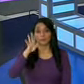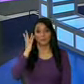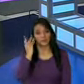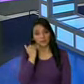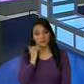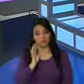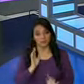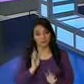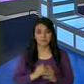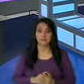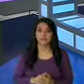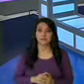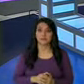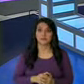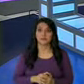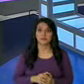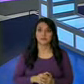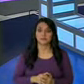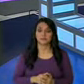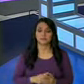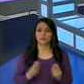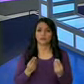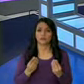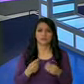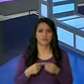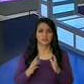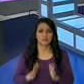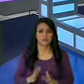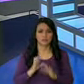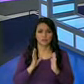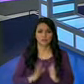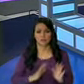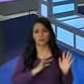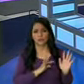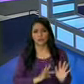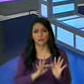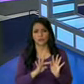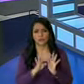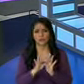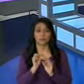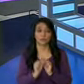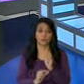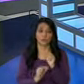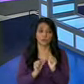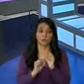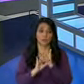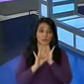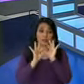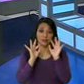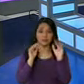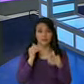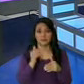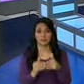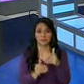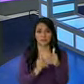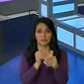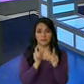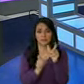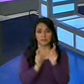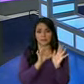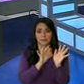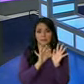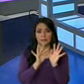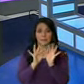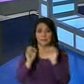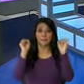este momento, algunos cientos de quiteños, ecuatorianos que están ahí, y conforme va transcurriendo el día, va llegando más la gente, no